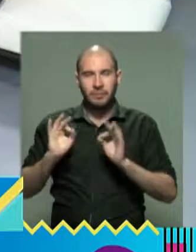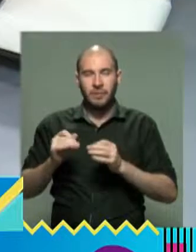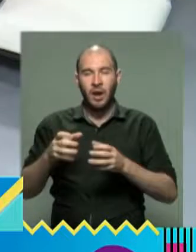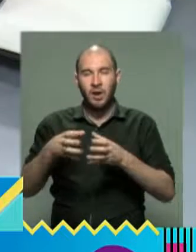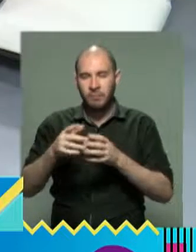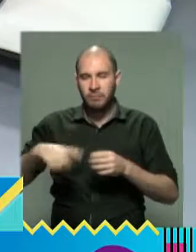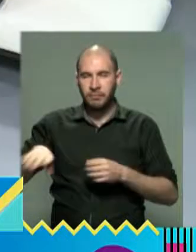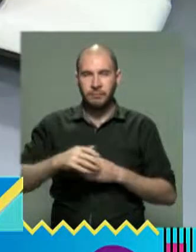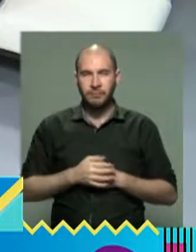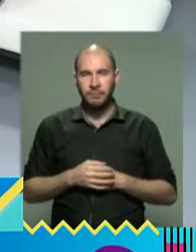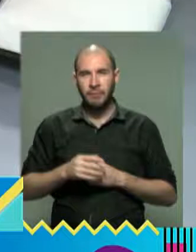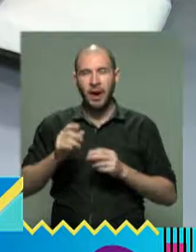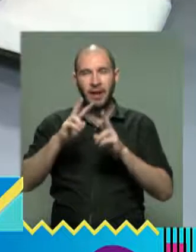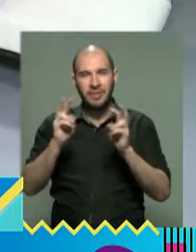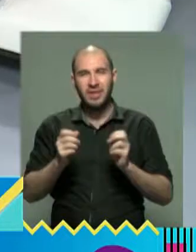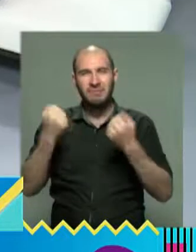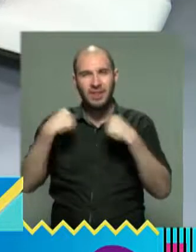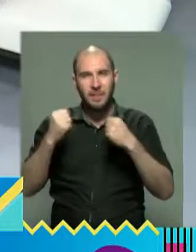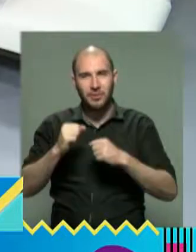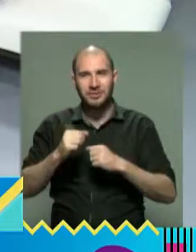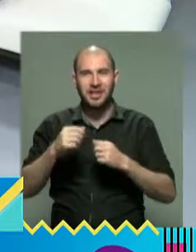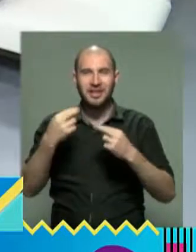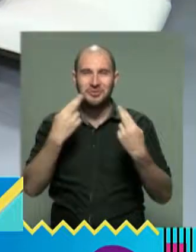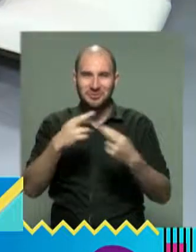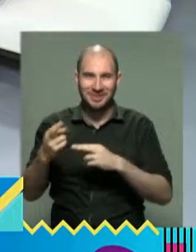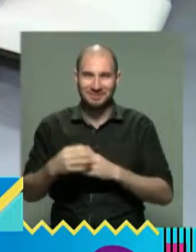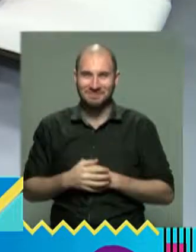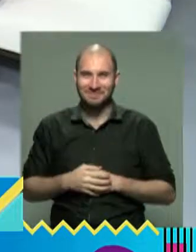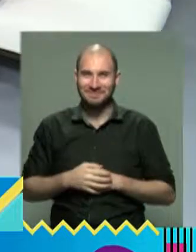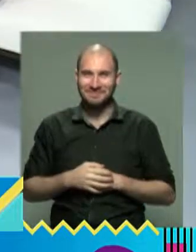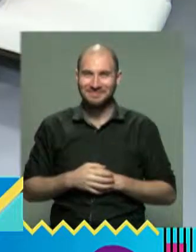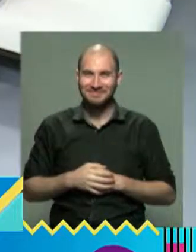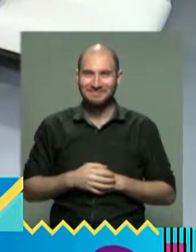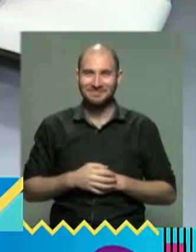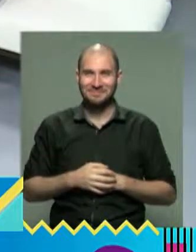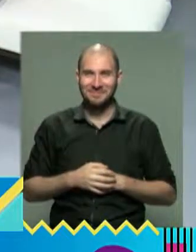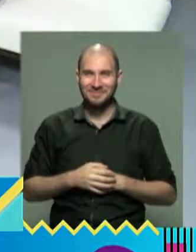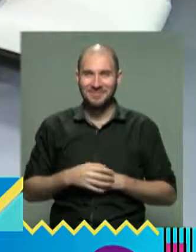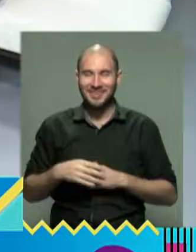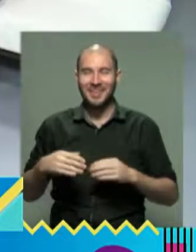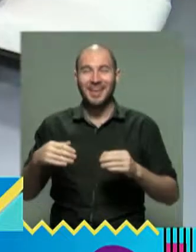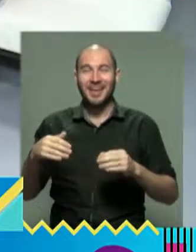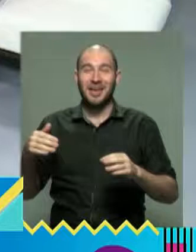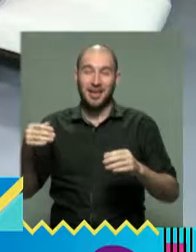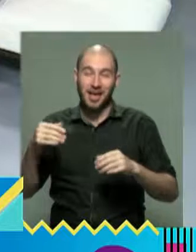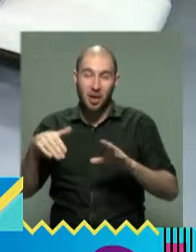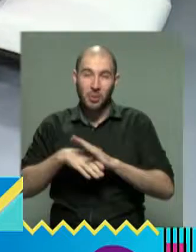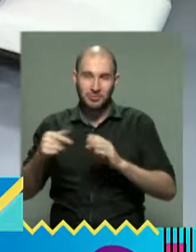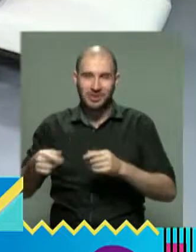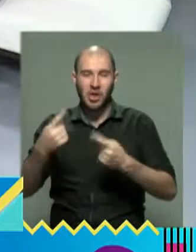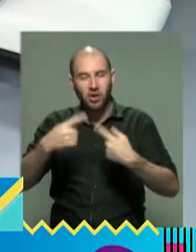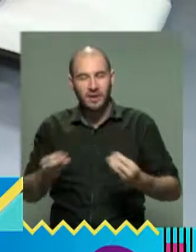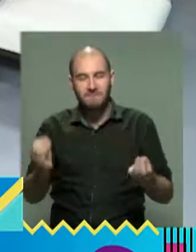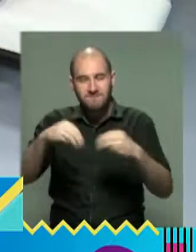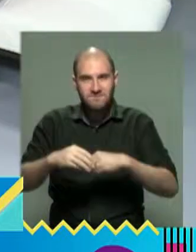chicos, con el tema de los deportes de turismo aventura, que justamente tienen ese cóctel de que mezclan